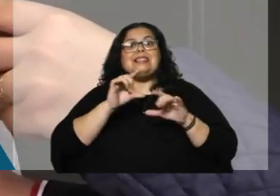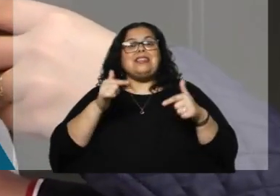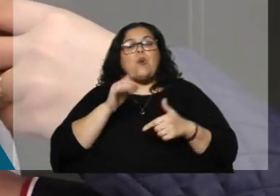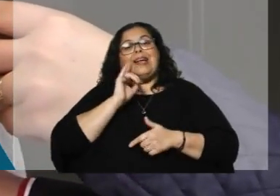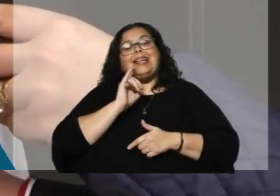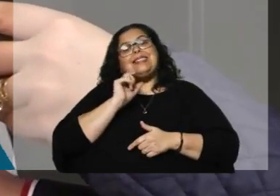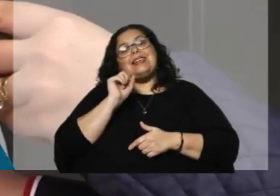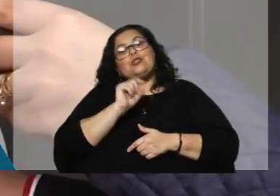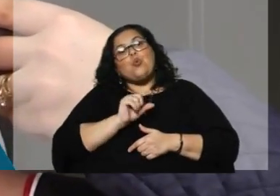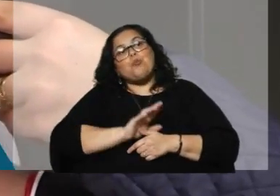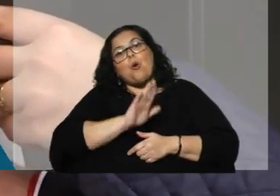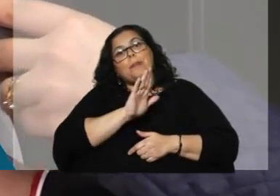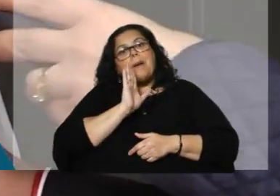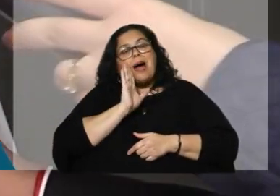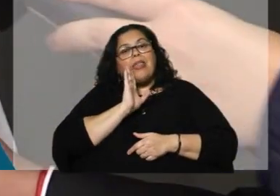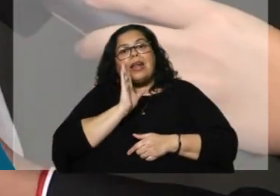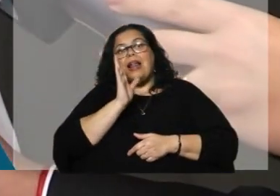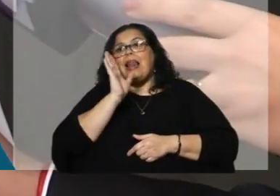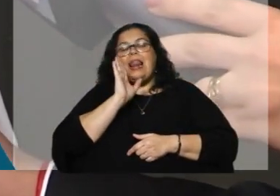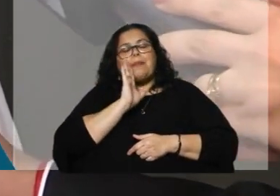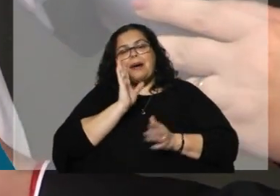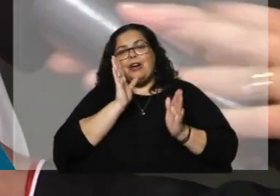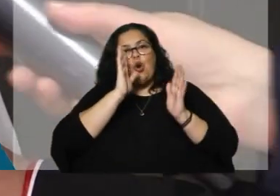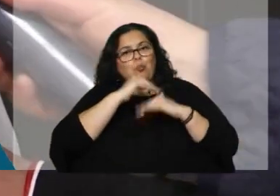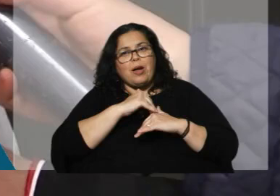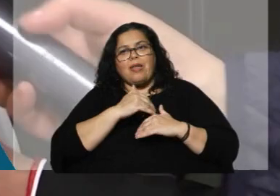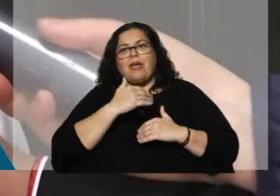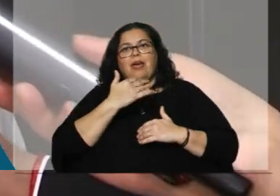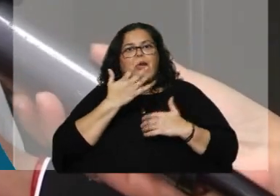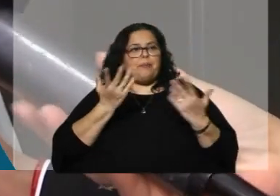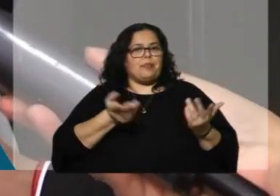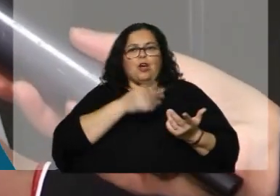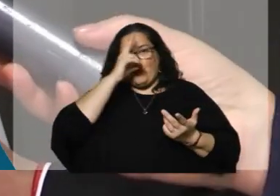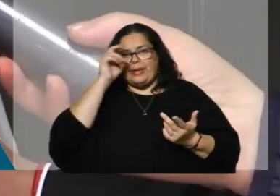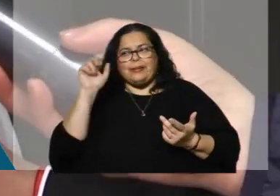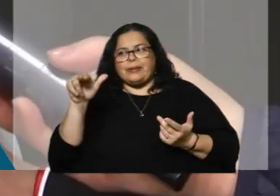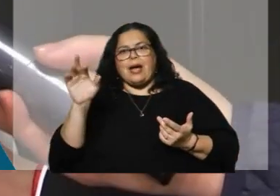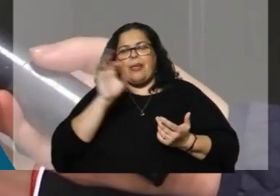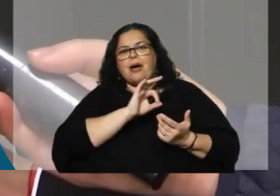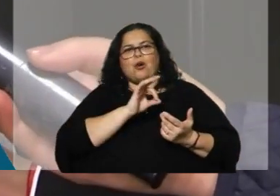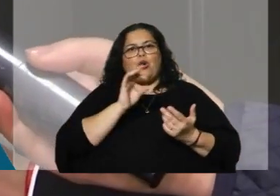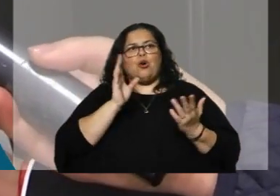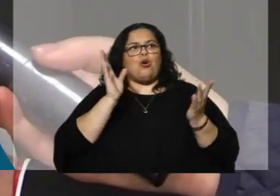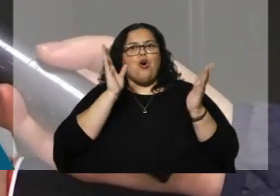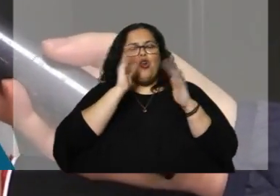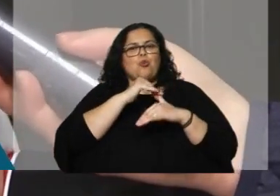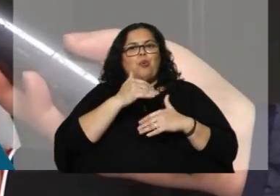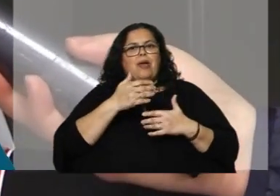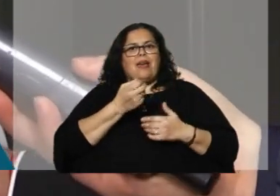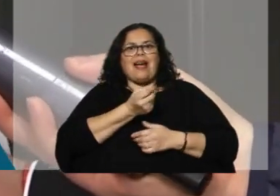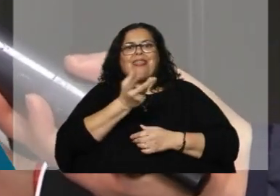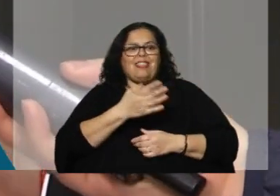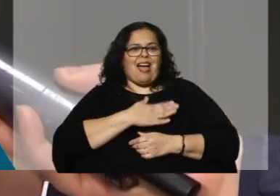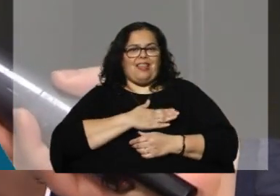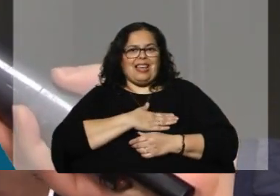son bebés que nacieron antes, esa mamá puede estar en realidad en una unidad internada también, producto de una cesárea, y no tiene la cantidad